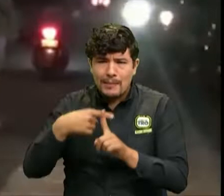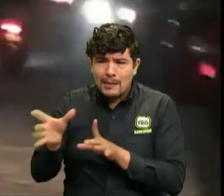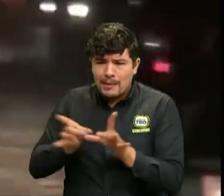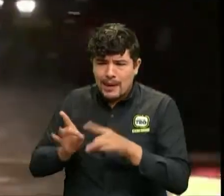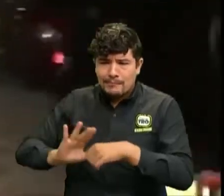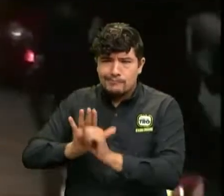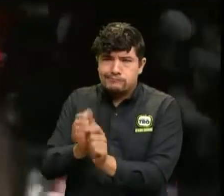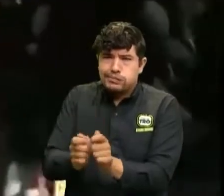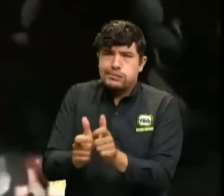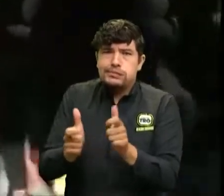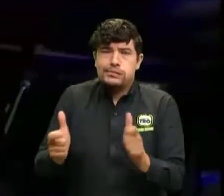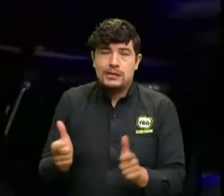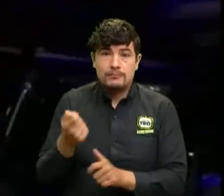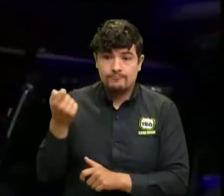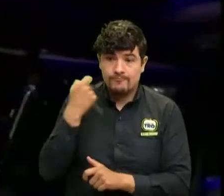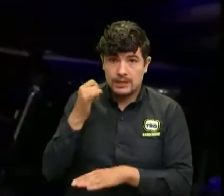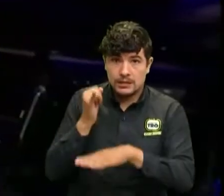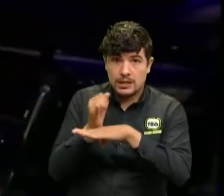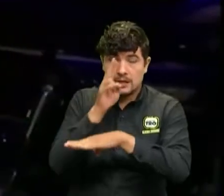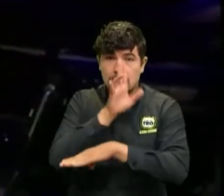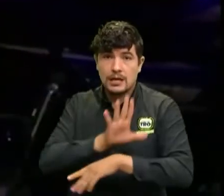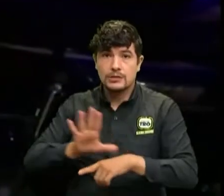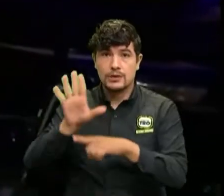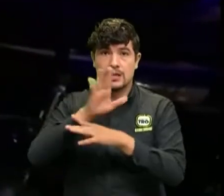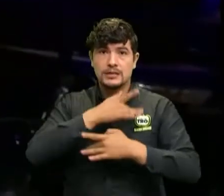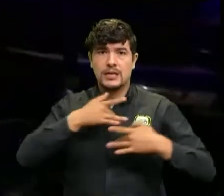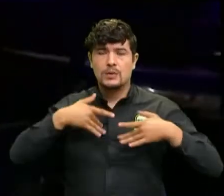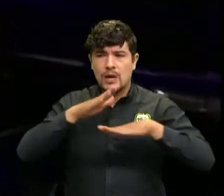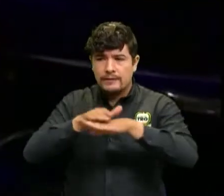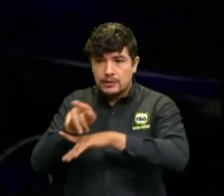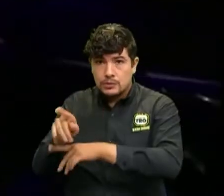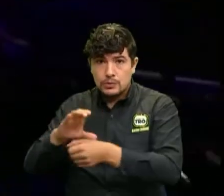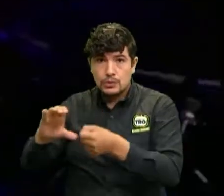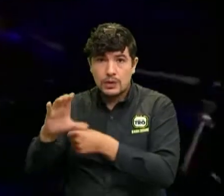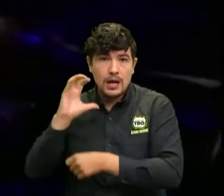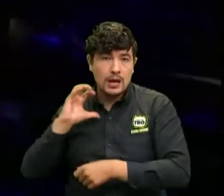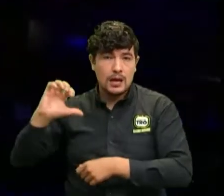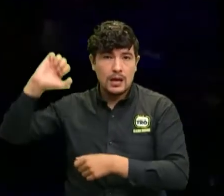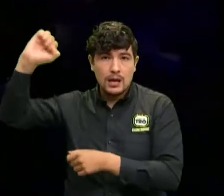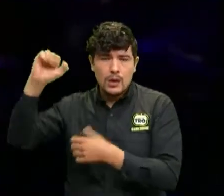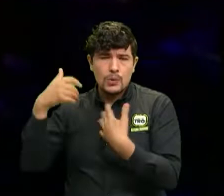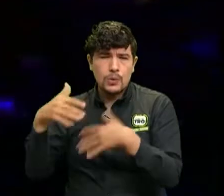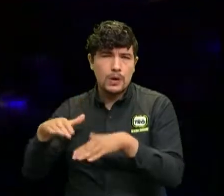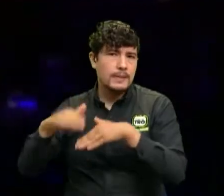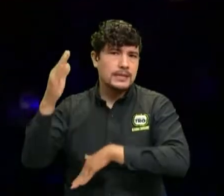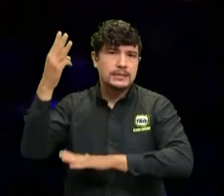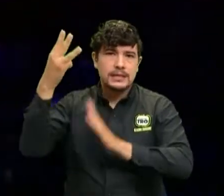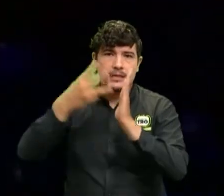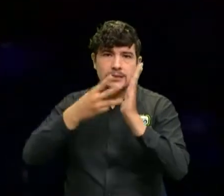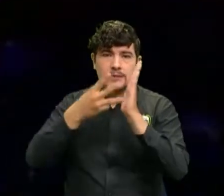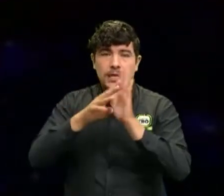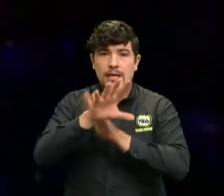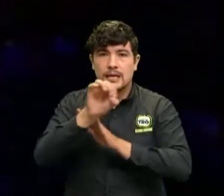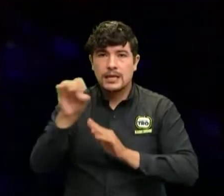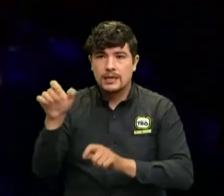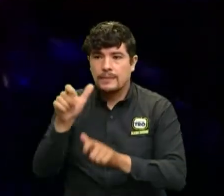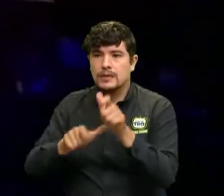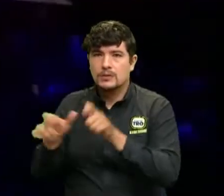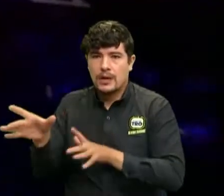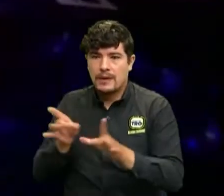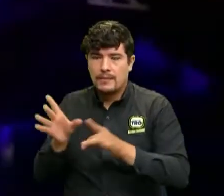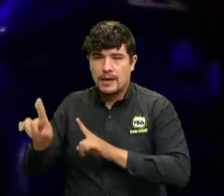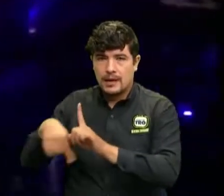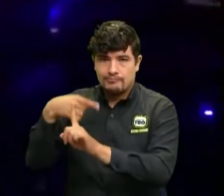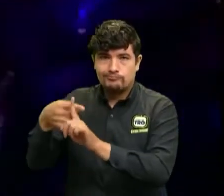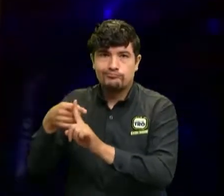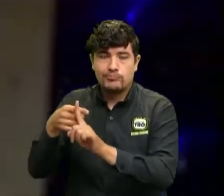reporte entregado por el Instituto Nacional de Salud indica que en la ciudad de Los Caro hay más de 3.500 contagios y han